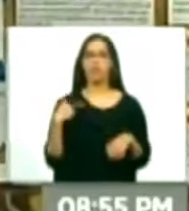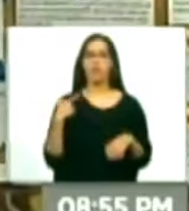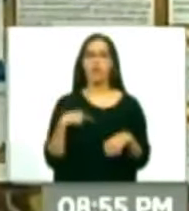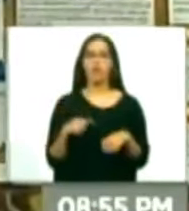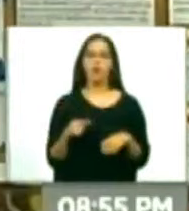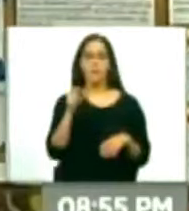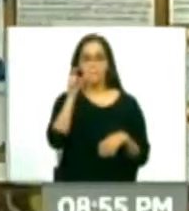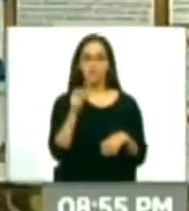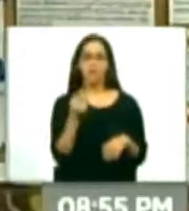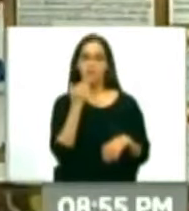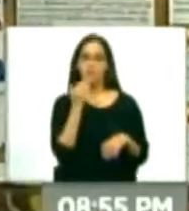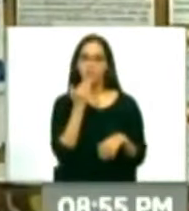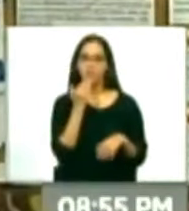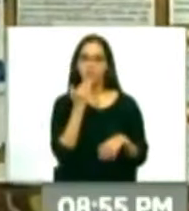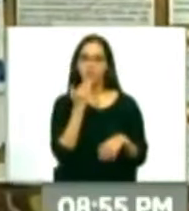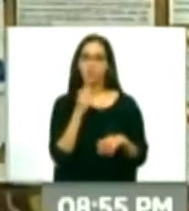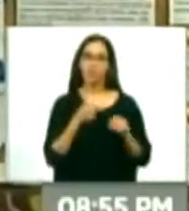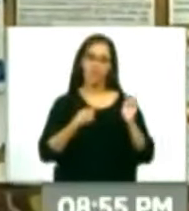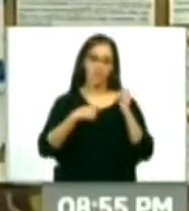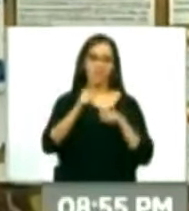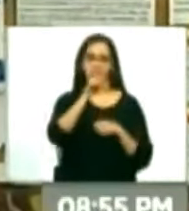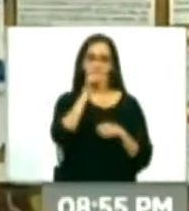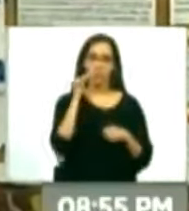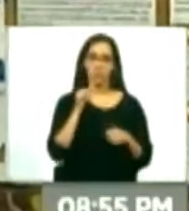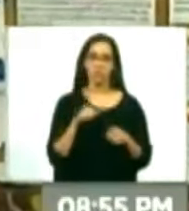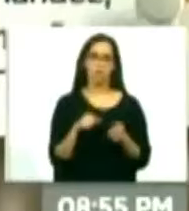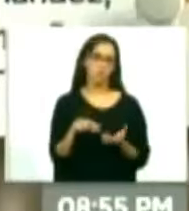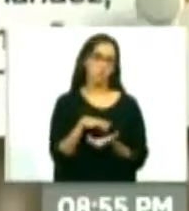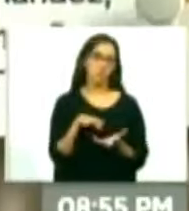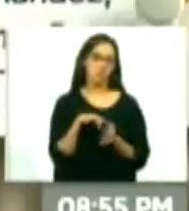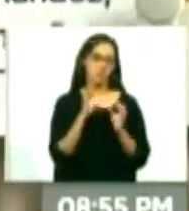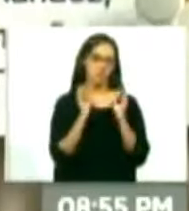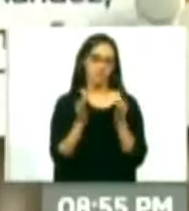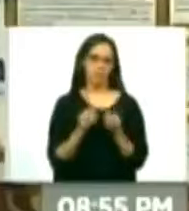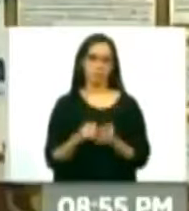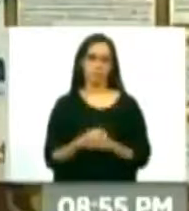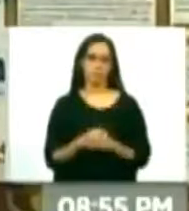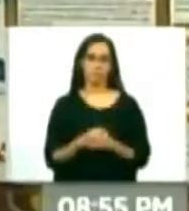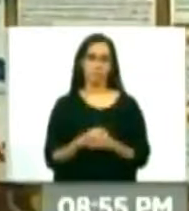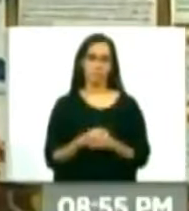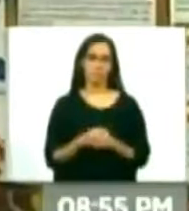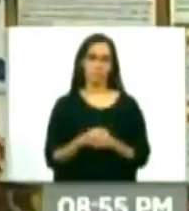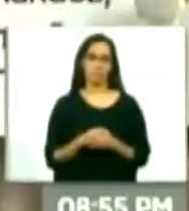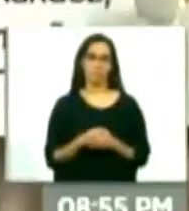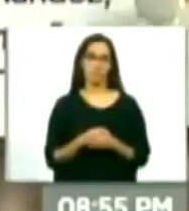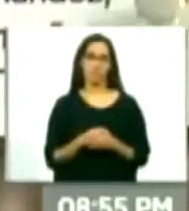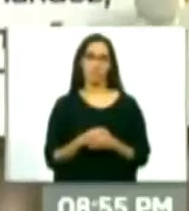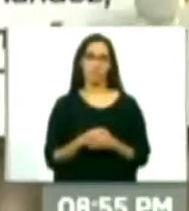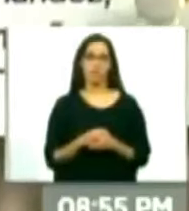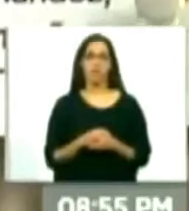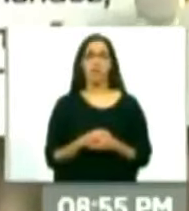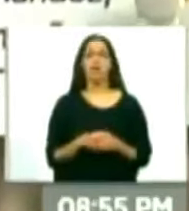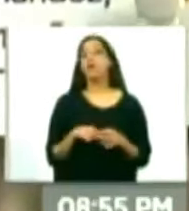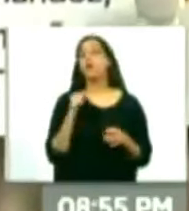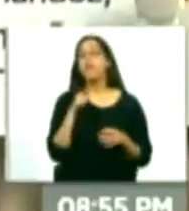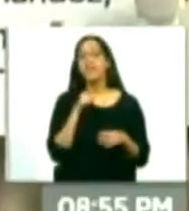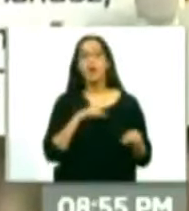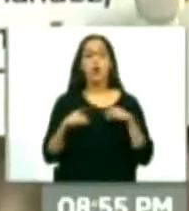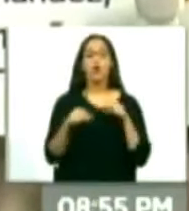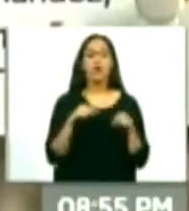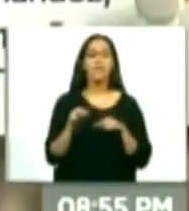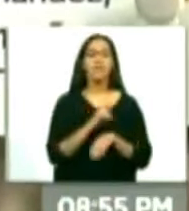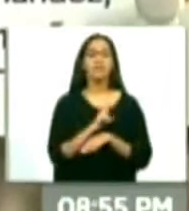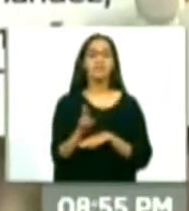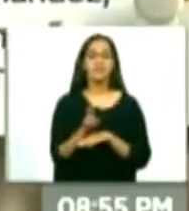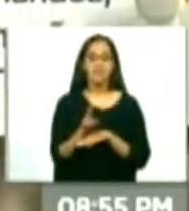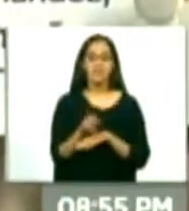cercana que traficaba droga. Un drama familiar. A esas alturas. Que coordinaba red de mulas